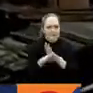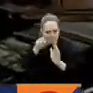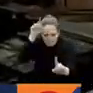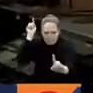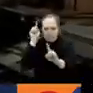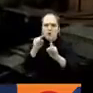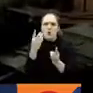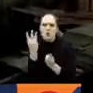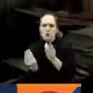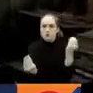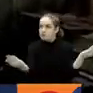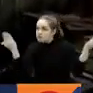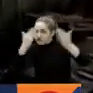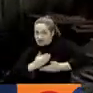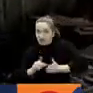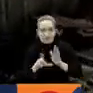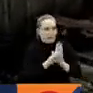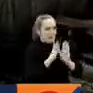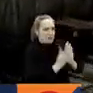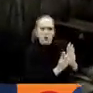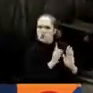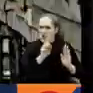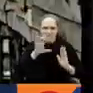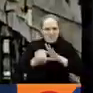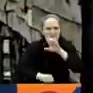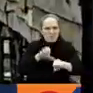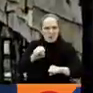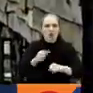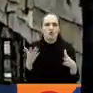las organizaciones delincuenciales del distrito.